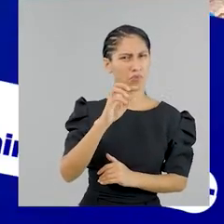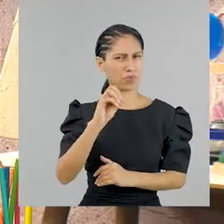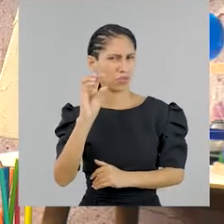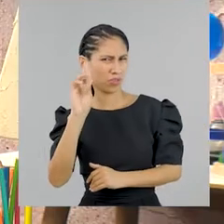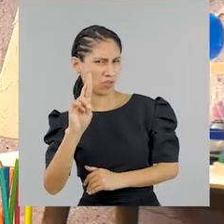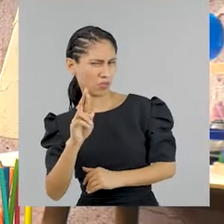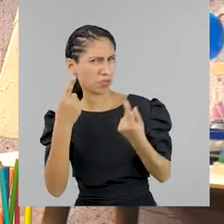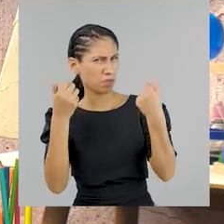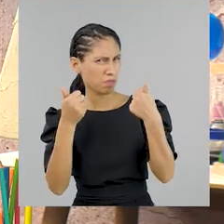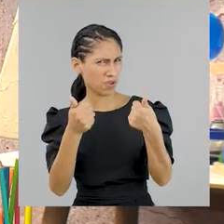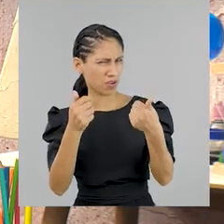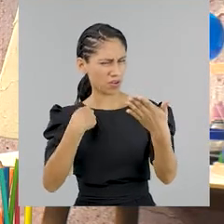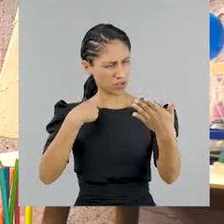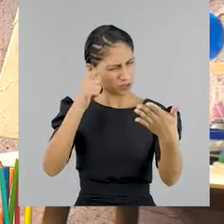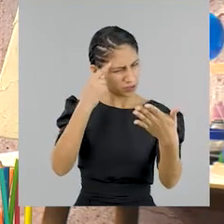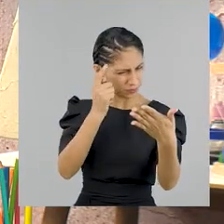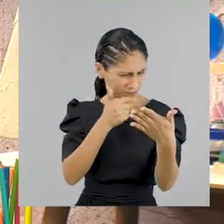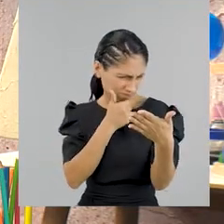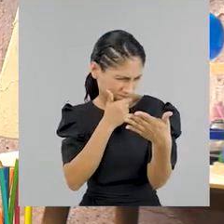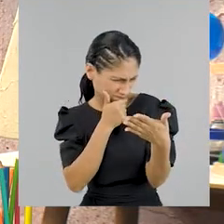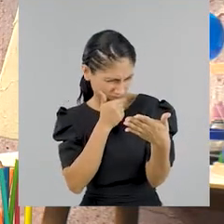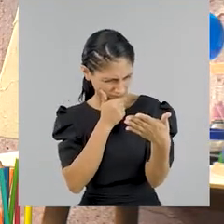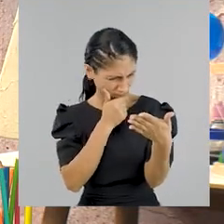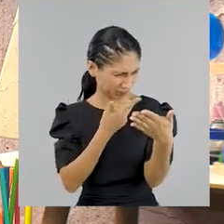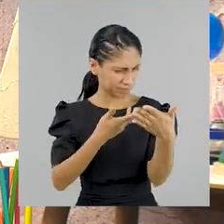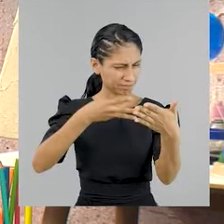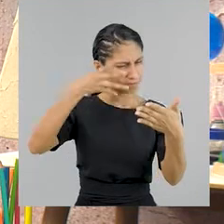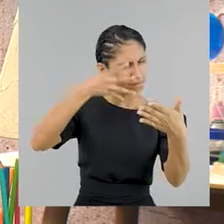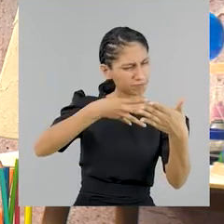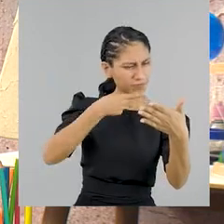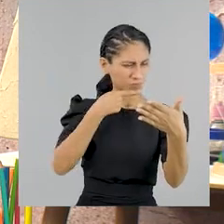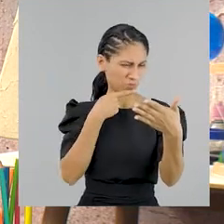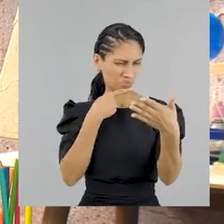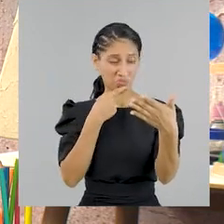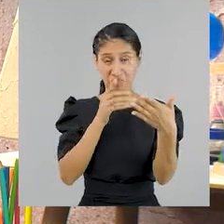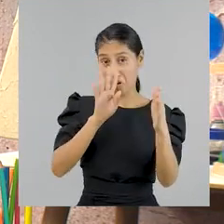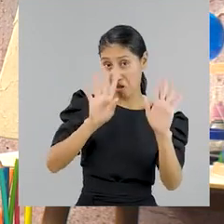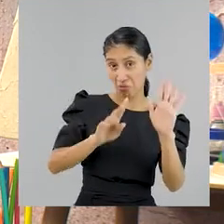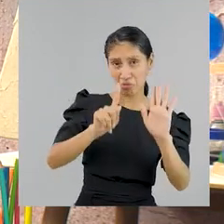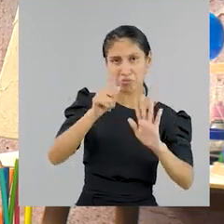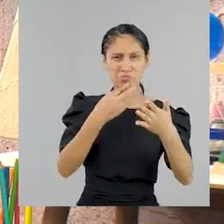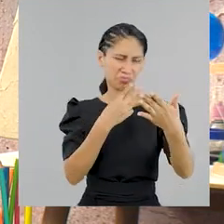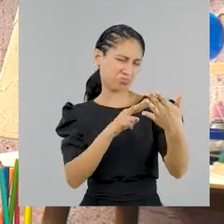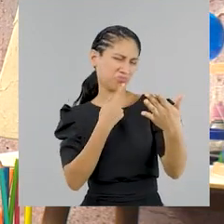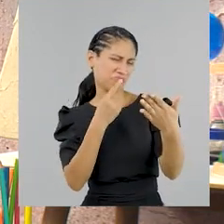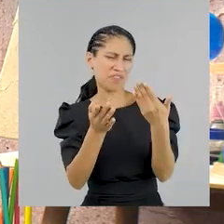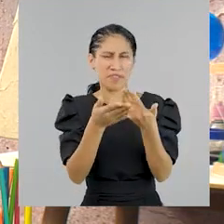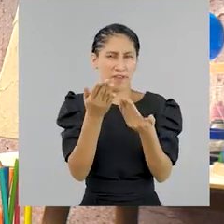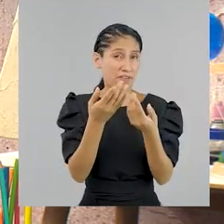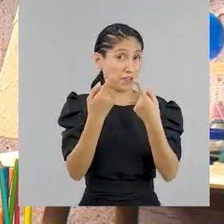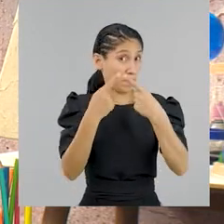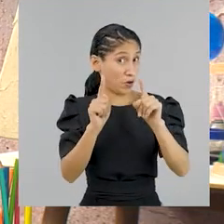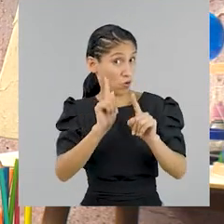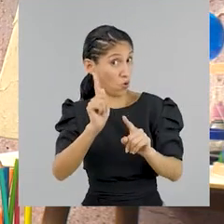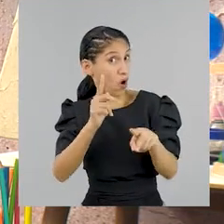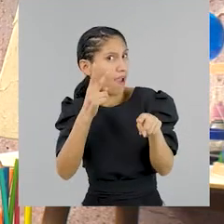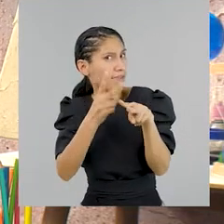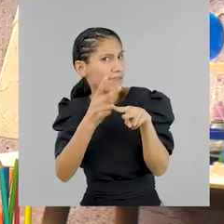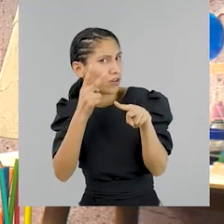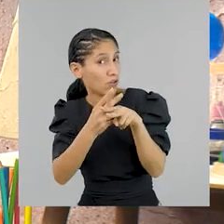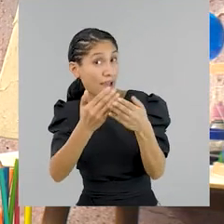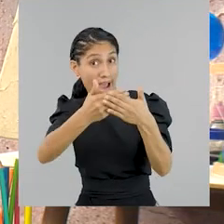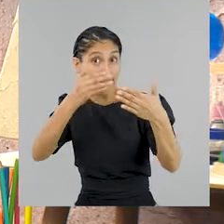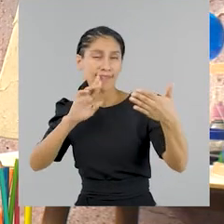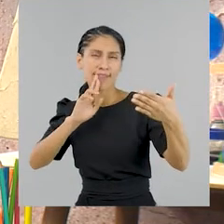Bien, me tocó una situación inferencial. Aunque parece muy fácil, debemos tener cuidado con responder este tipo